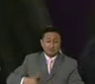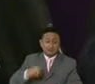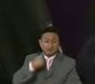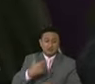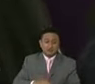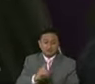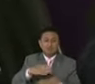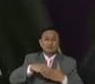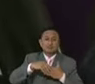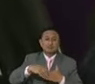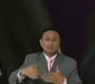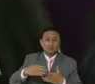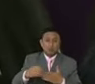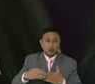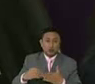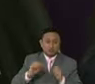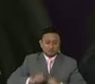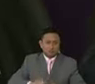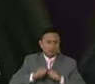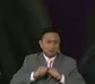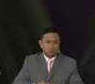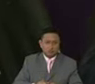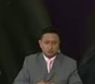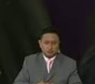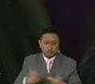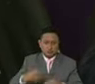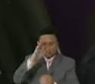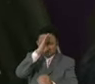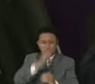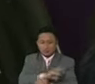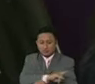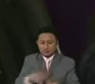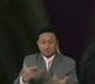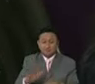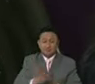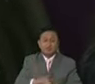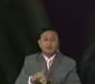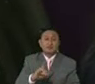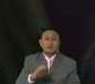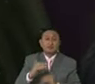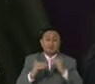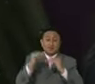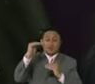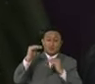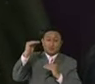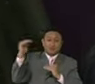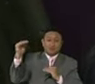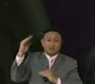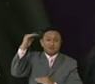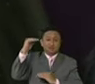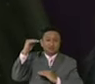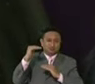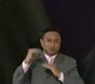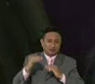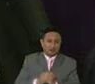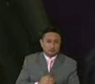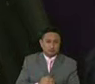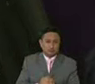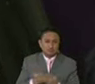la dolarización. Con el fin de reducir el déficit fiscal, he solicitado a todos